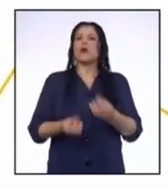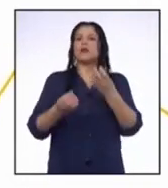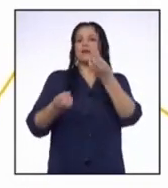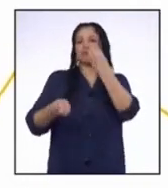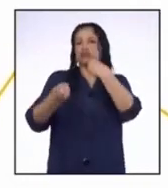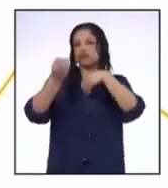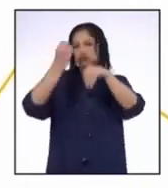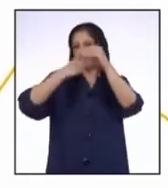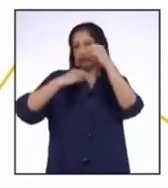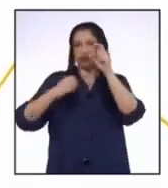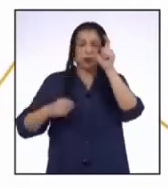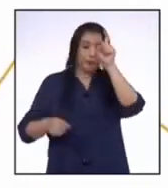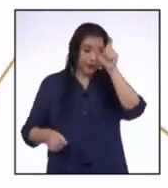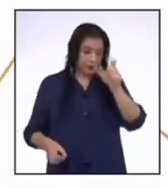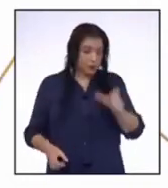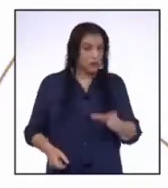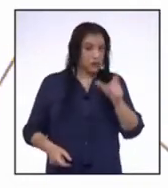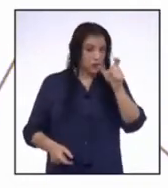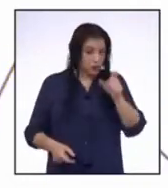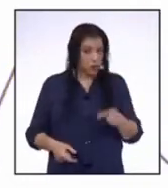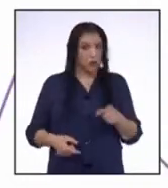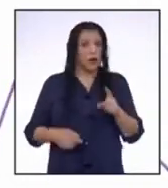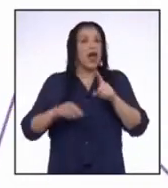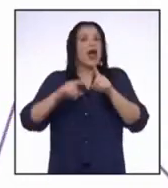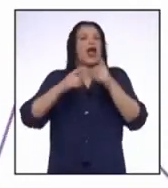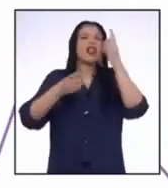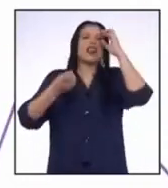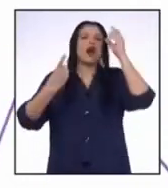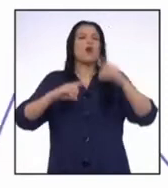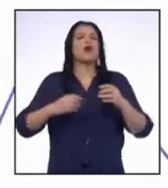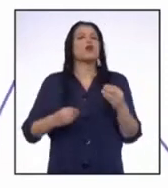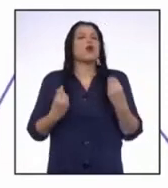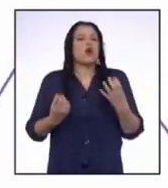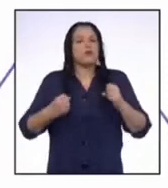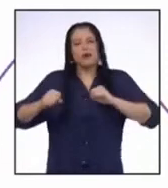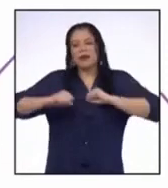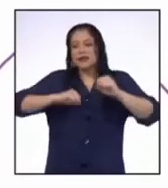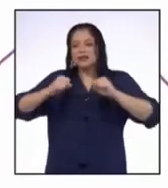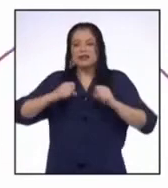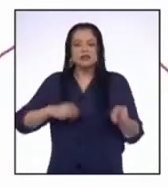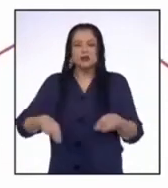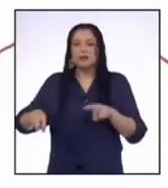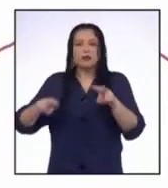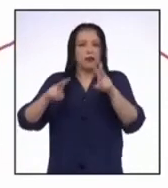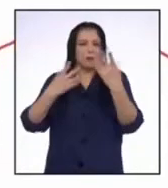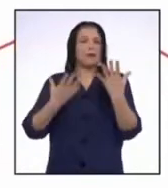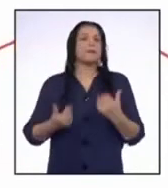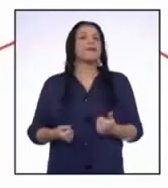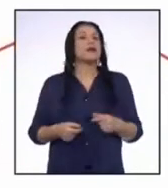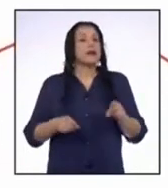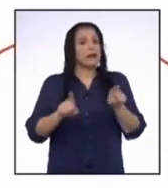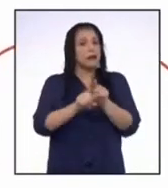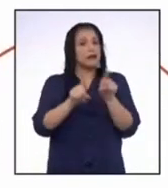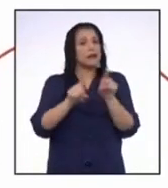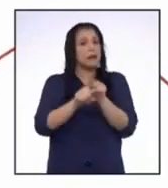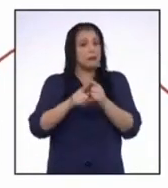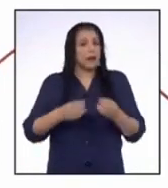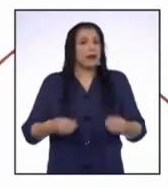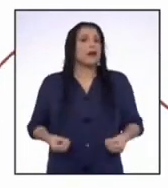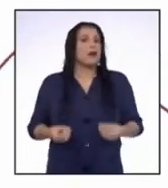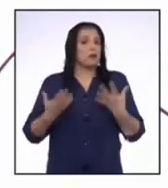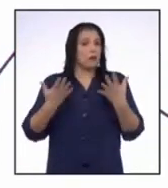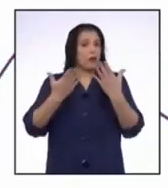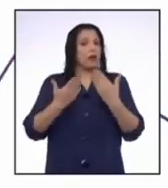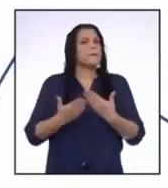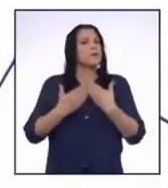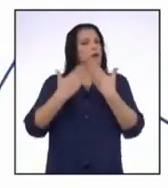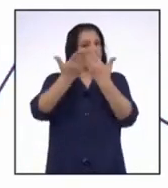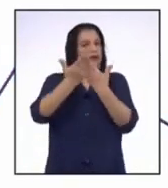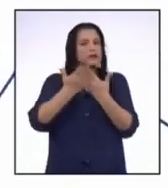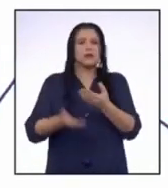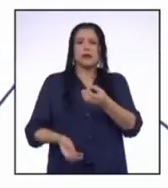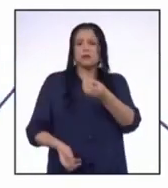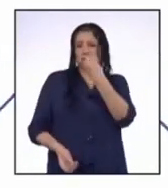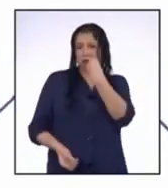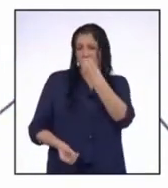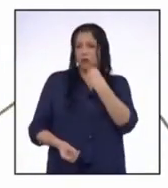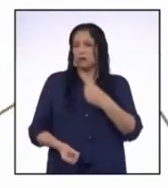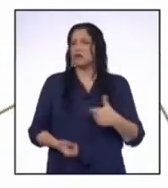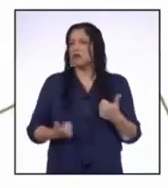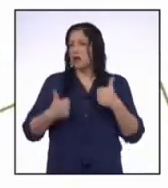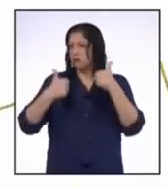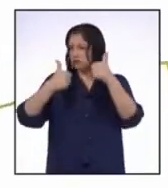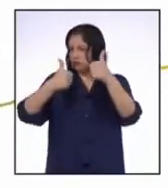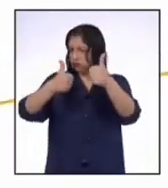que necesita una persona de acuerdo a la actividad física que realiza, así como establecer una propuesta de dieta nutritiva